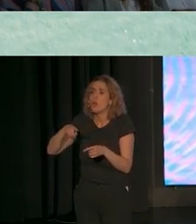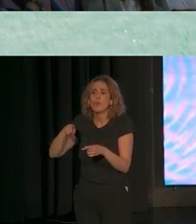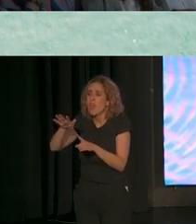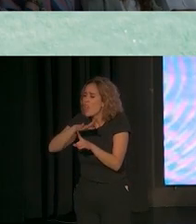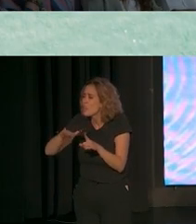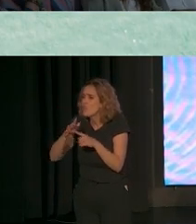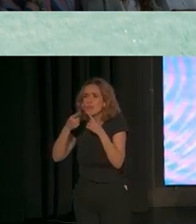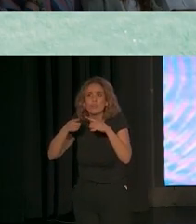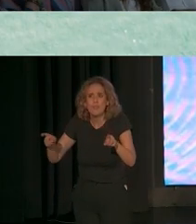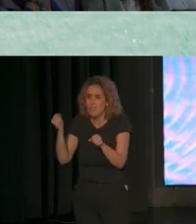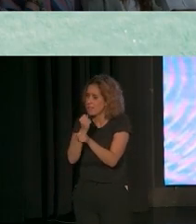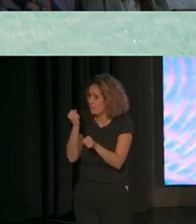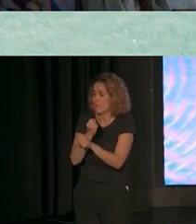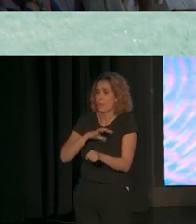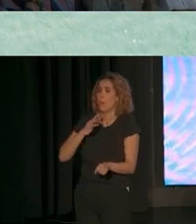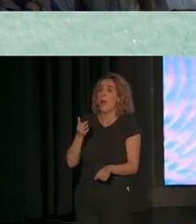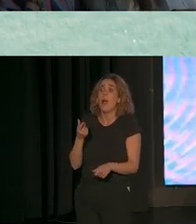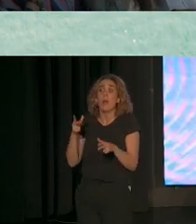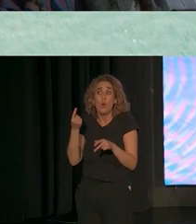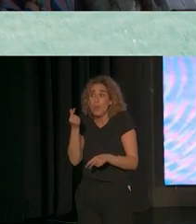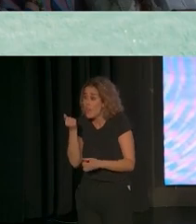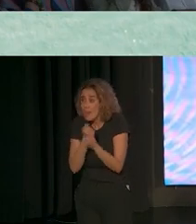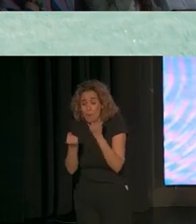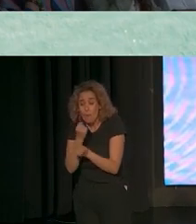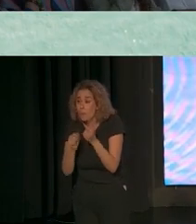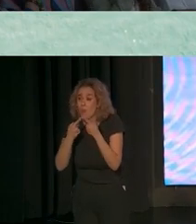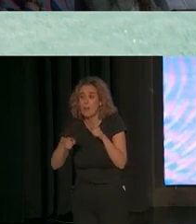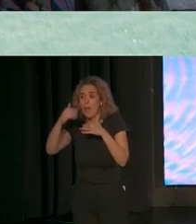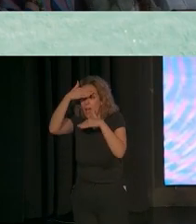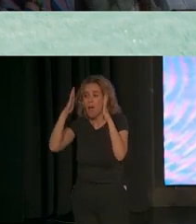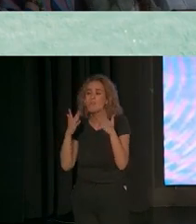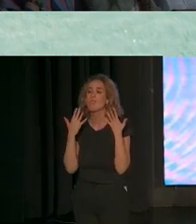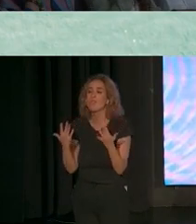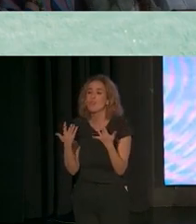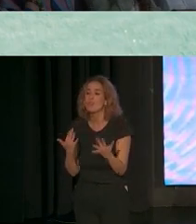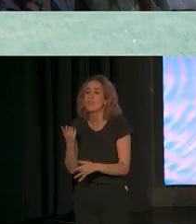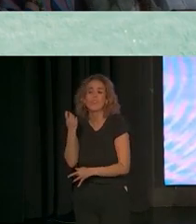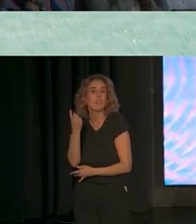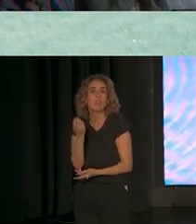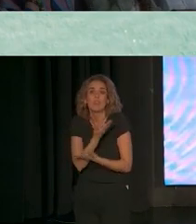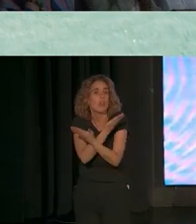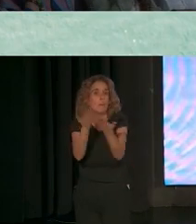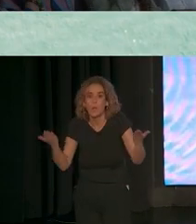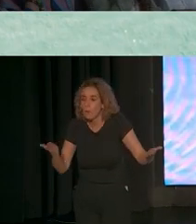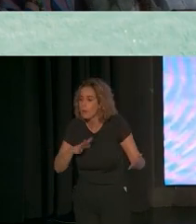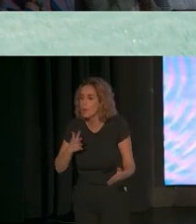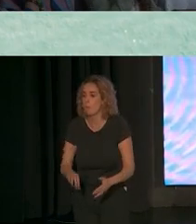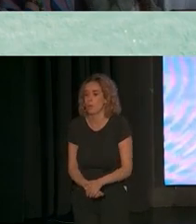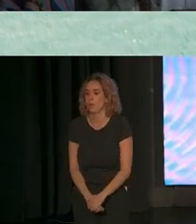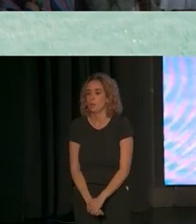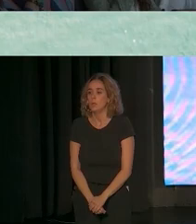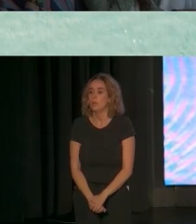totalmente distintos, estatus socioeconómicos totalmente distintos. La atención temprana puede ser necesaria para cualquiera. Así que